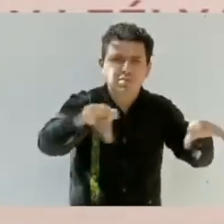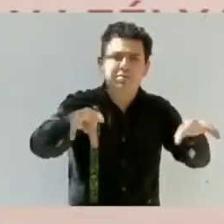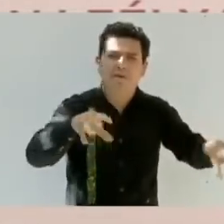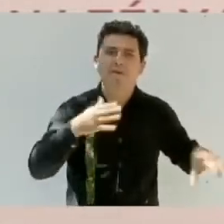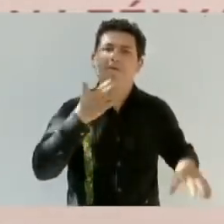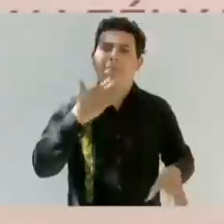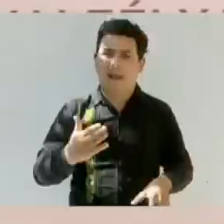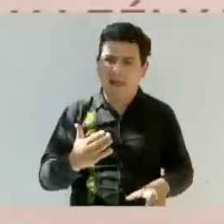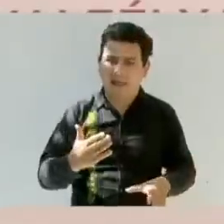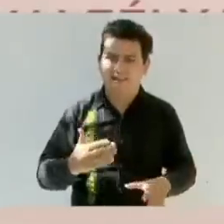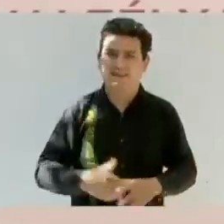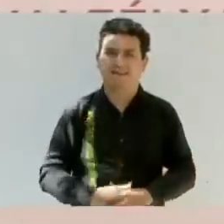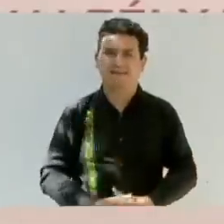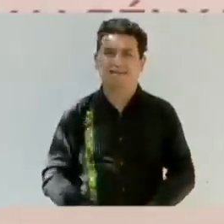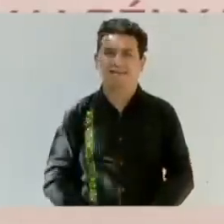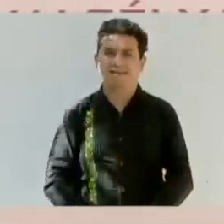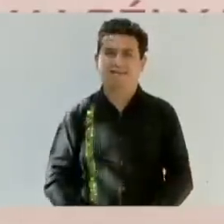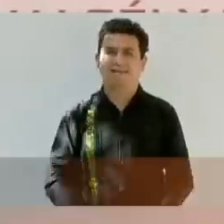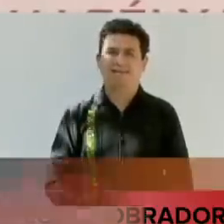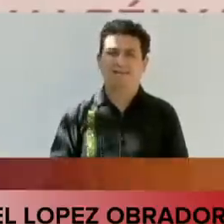No hay necesidad de